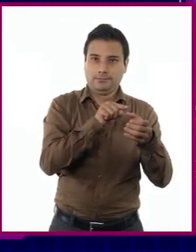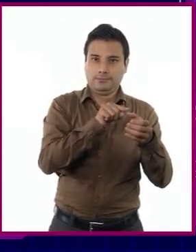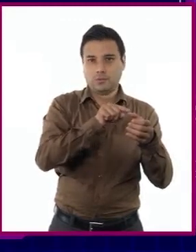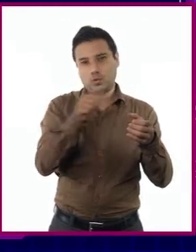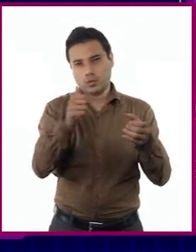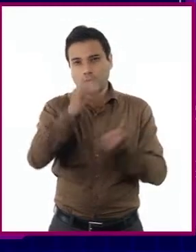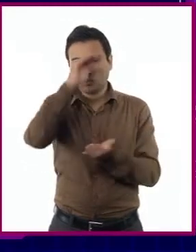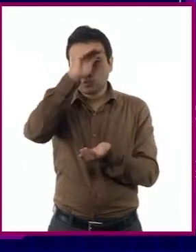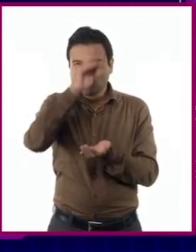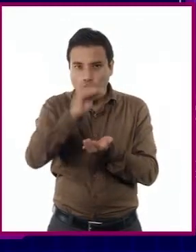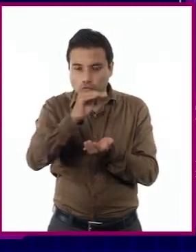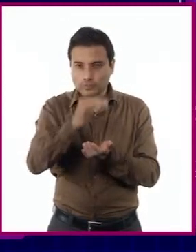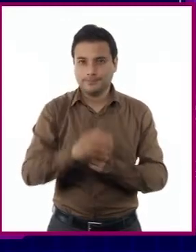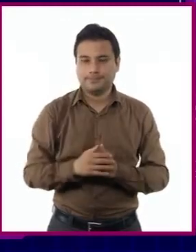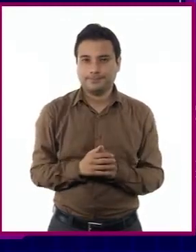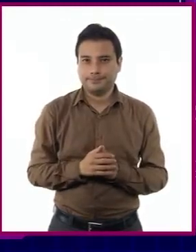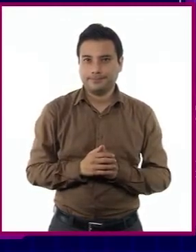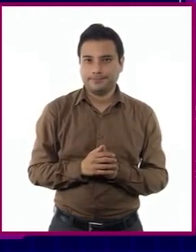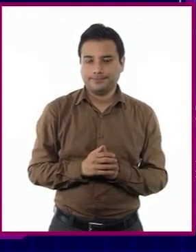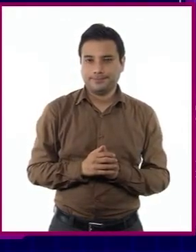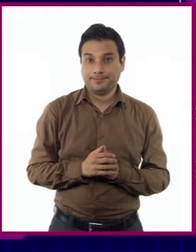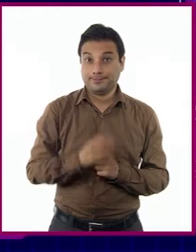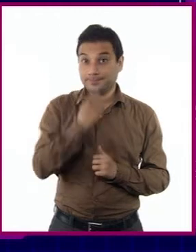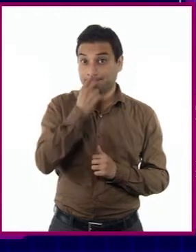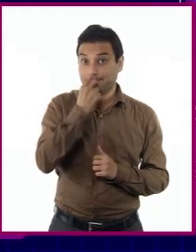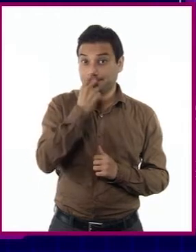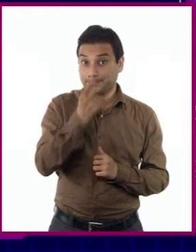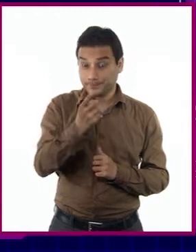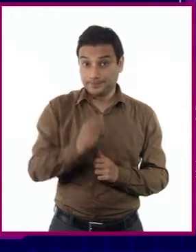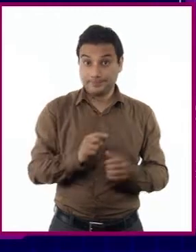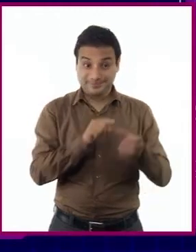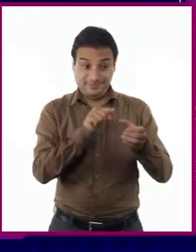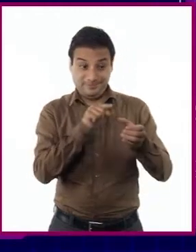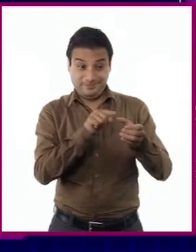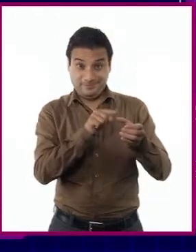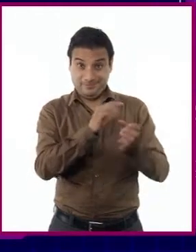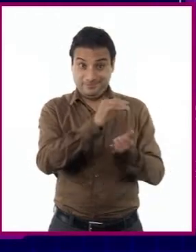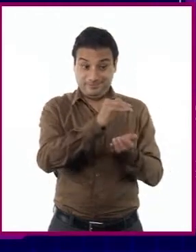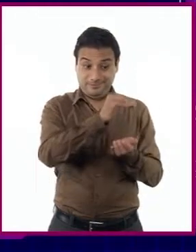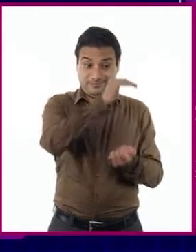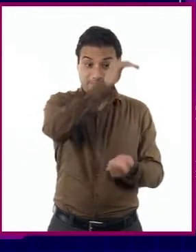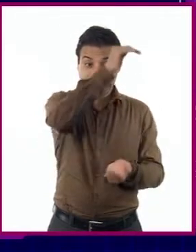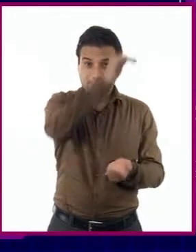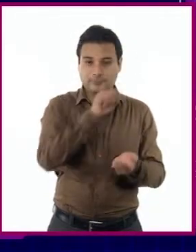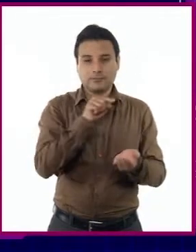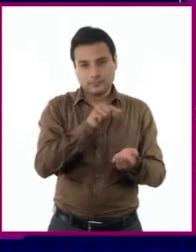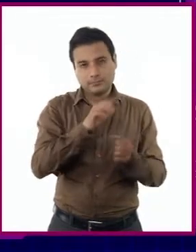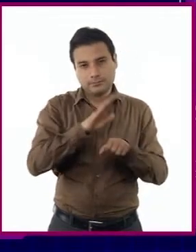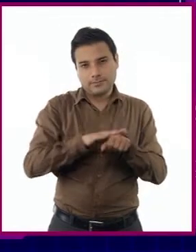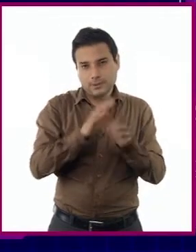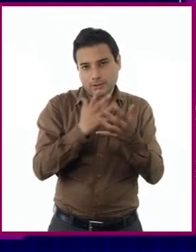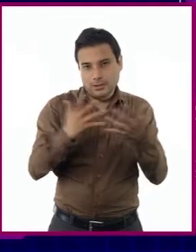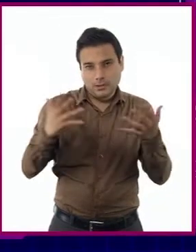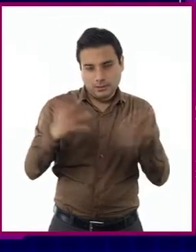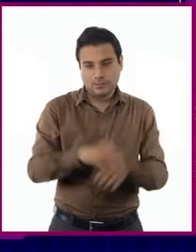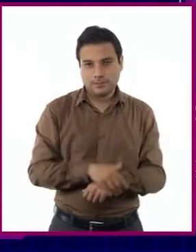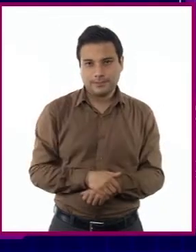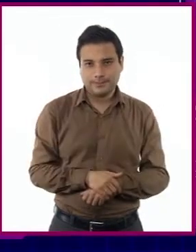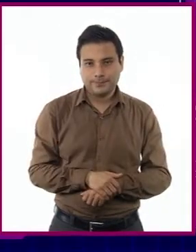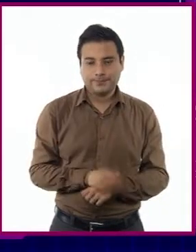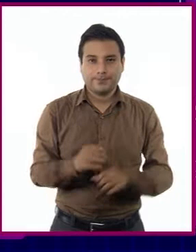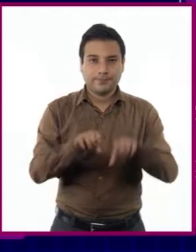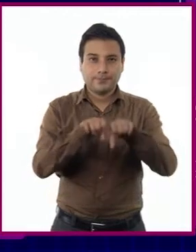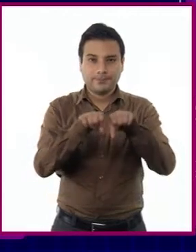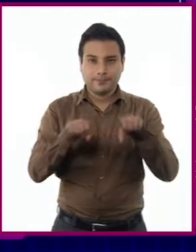esta observación concluyó que el tubo más alto debía ocupar mayor espacio el